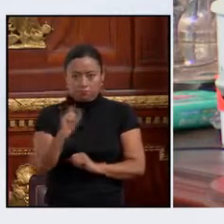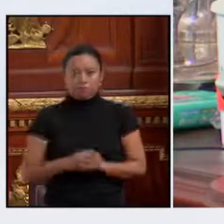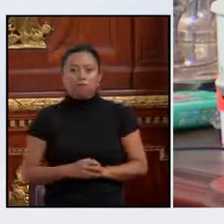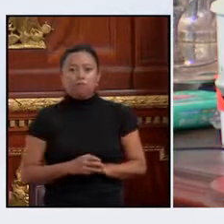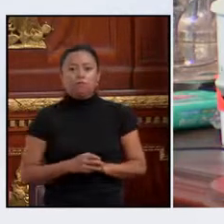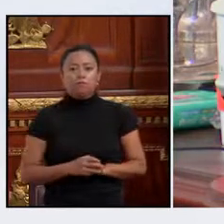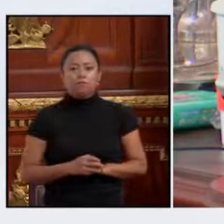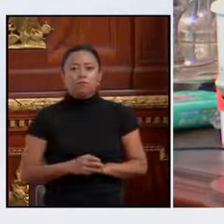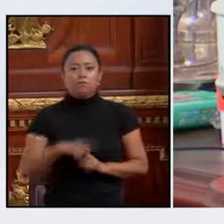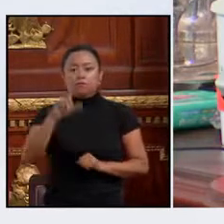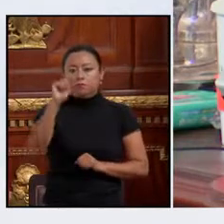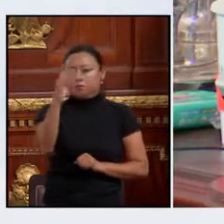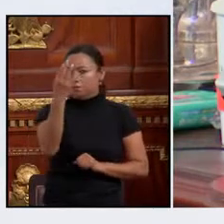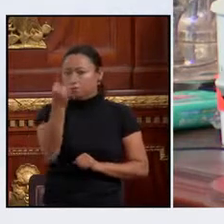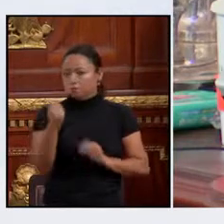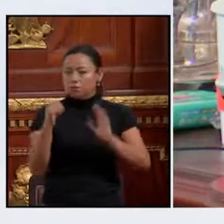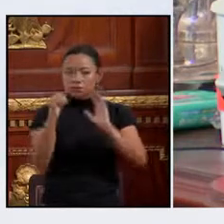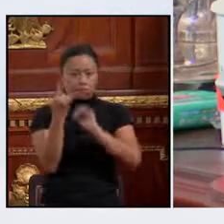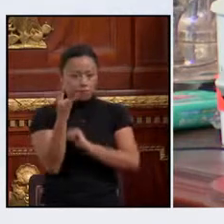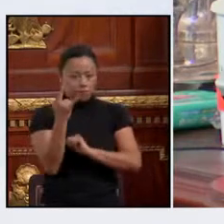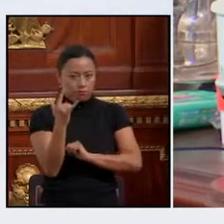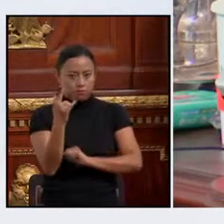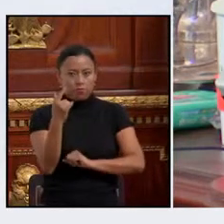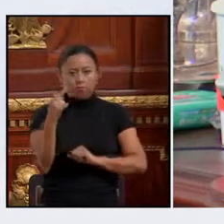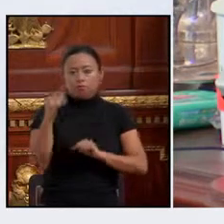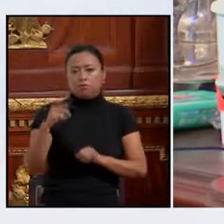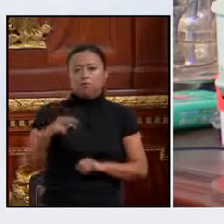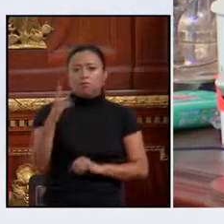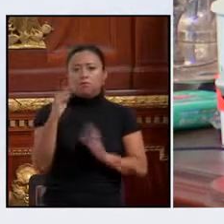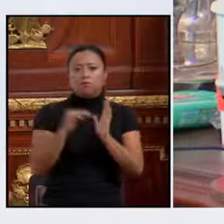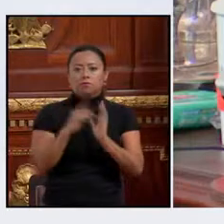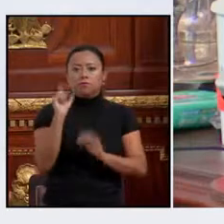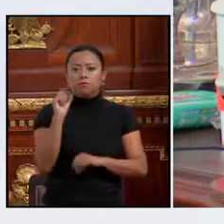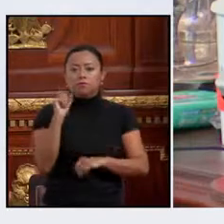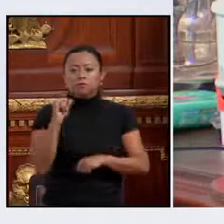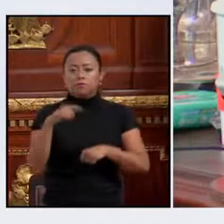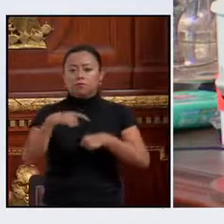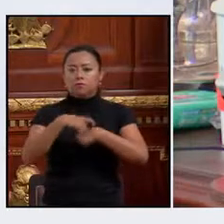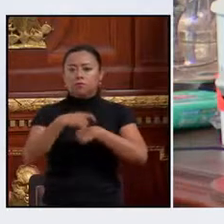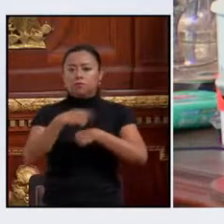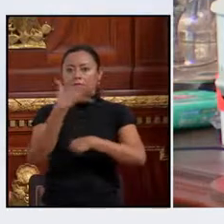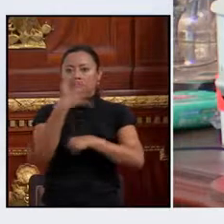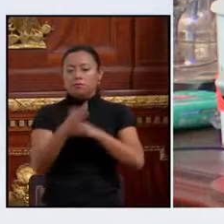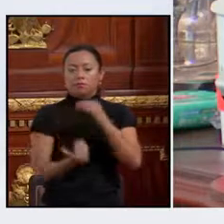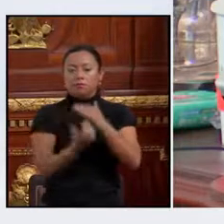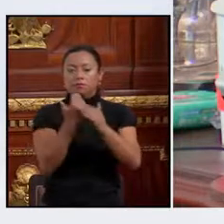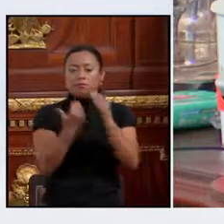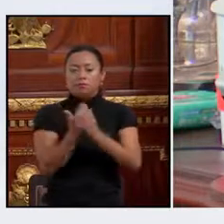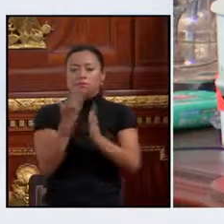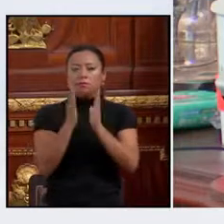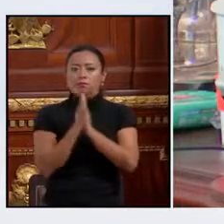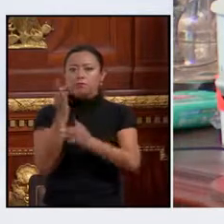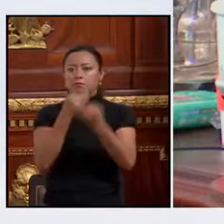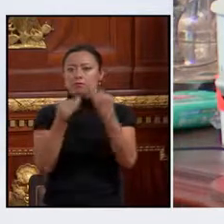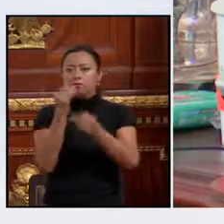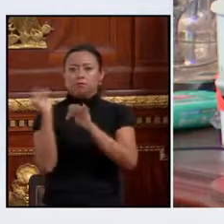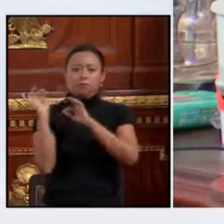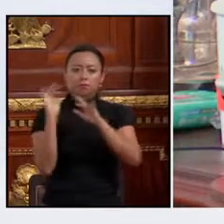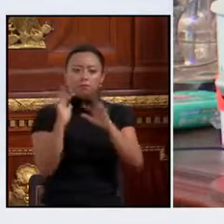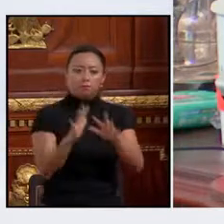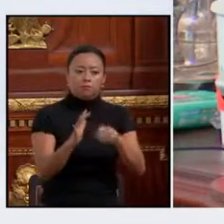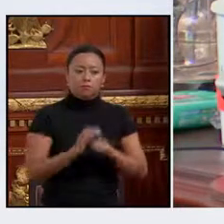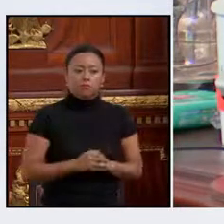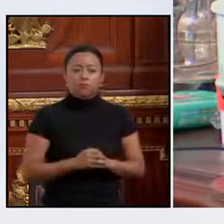29 de julio de 2020 a las 10 horas. Se solicita a todos su puntual asistencia a través